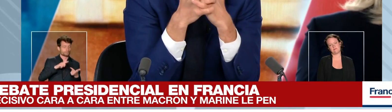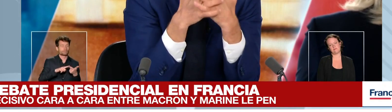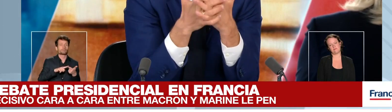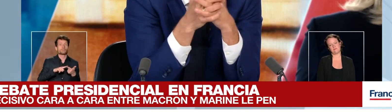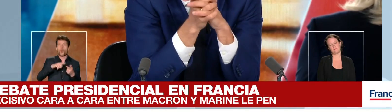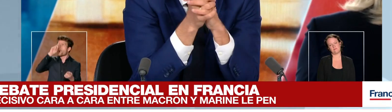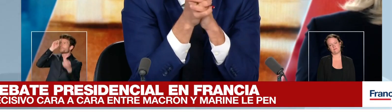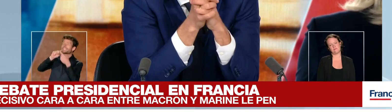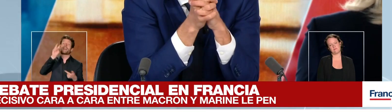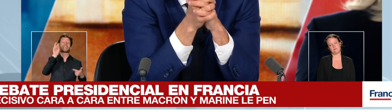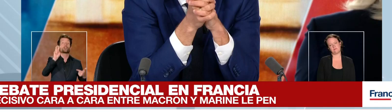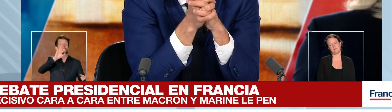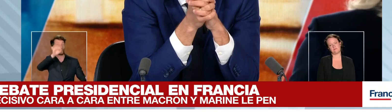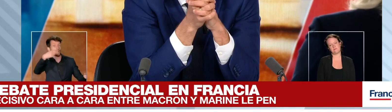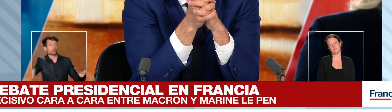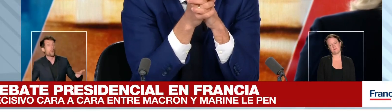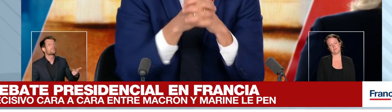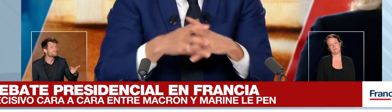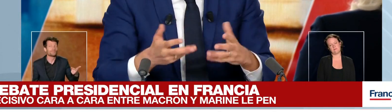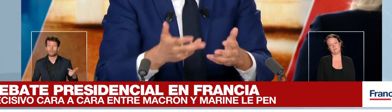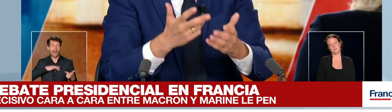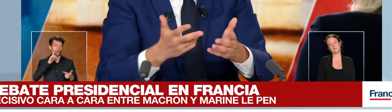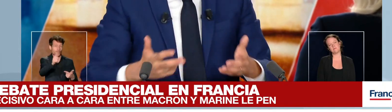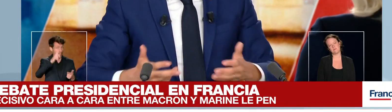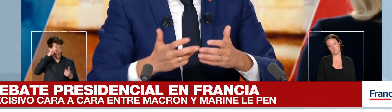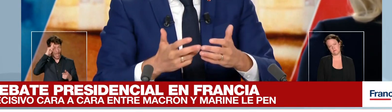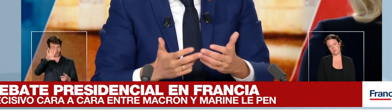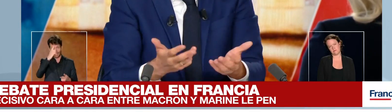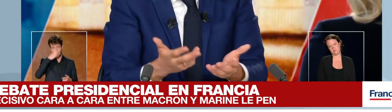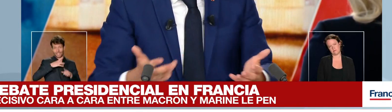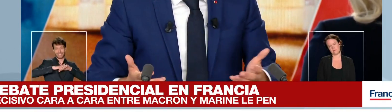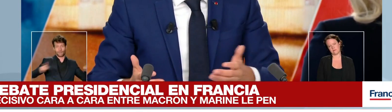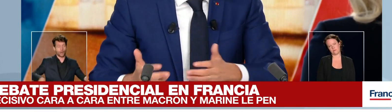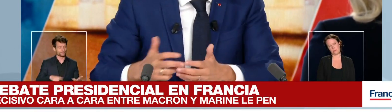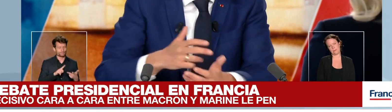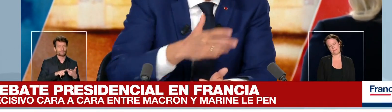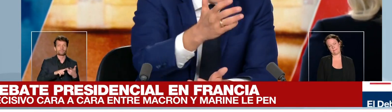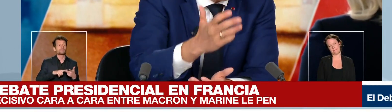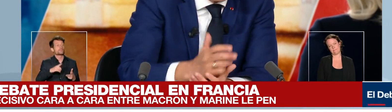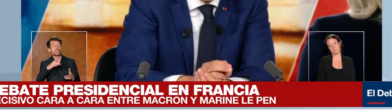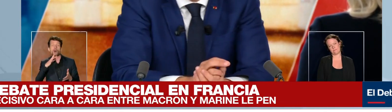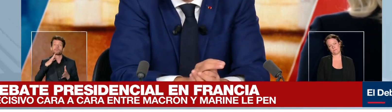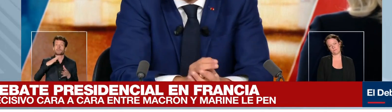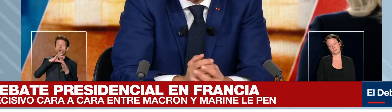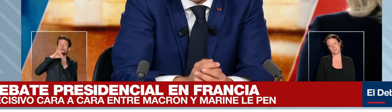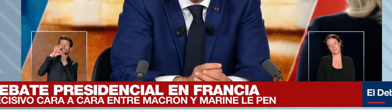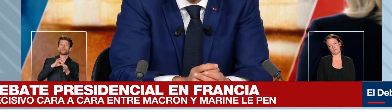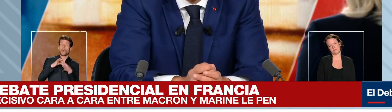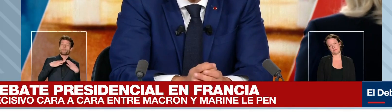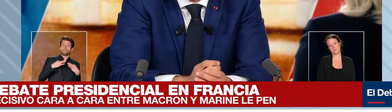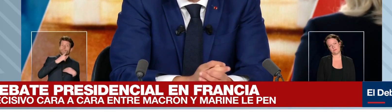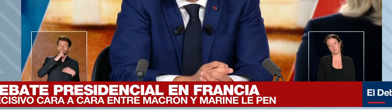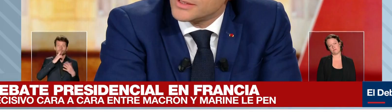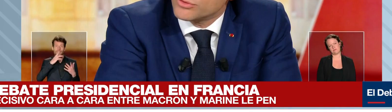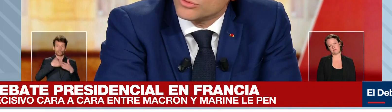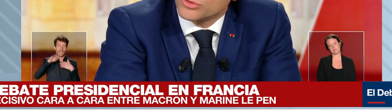Alemania, la ambición ecológica, porque no compartimos las cosas ahí en esa materia, un referendo en pro o en contra del